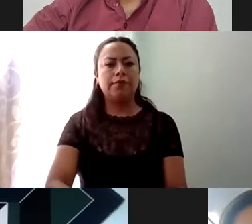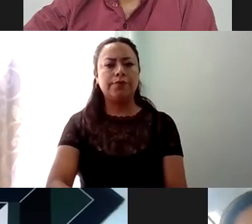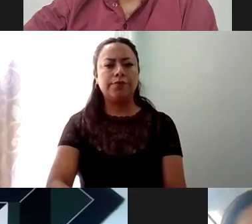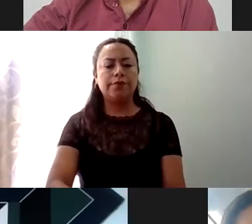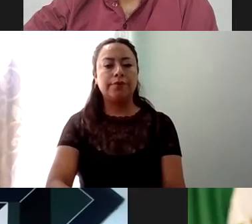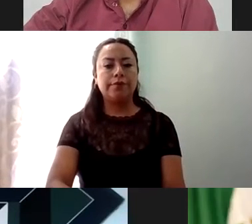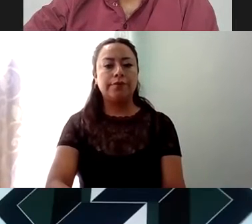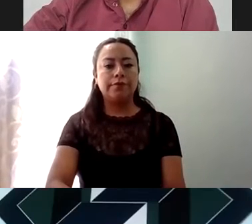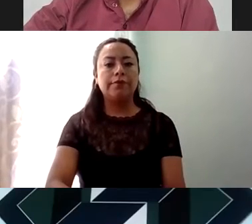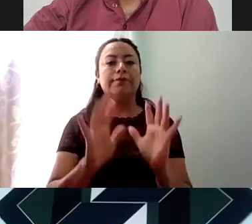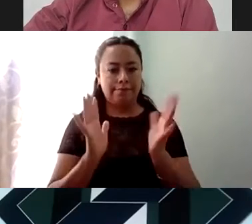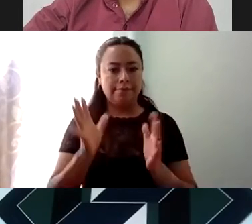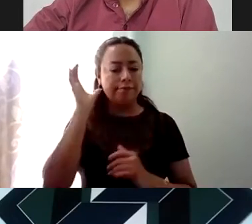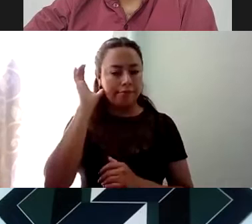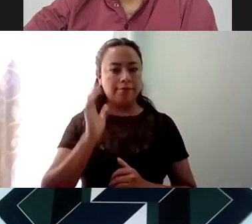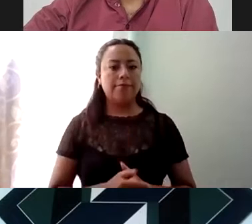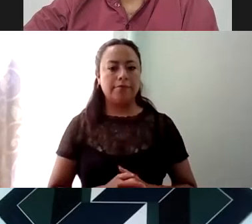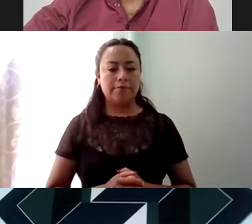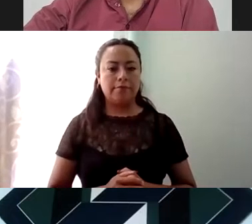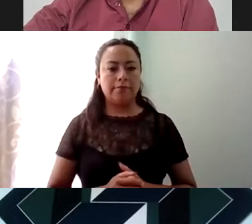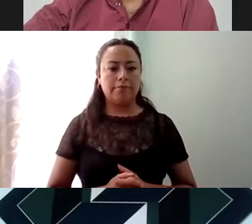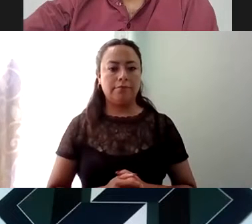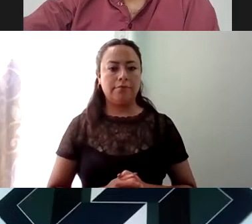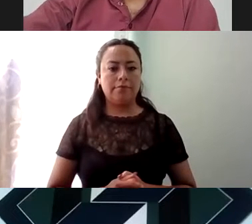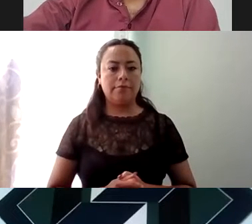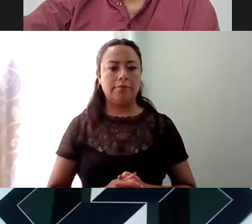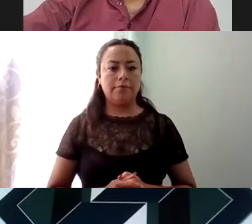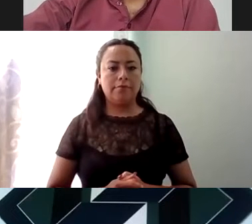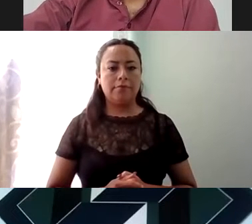Ya le estamos escuchando. Ok. Se cortó la conexión por un momento.